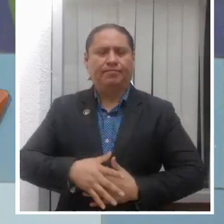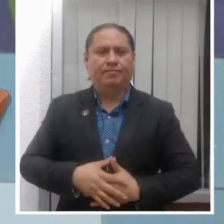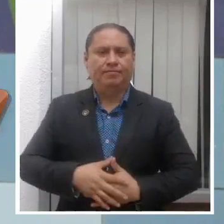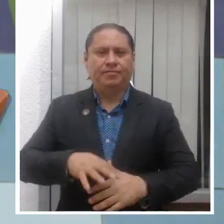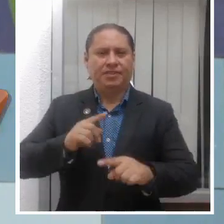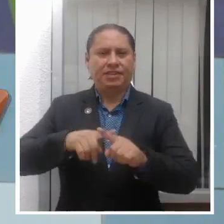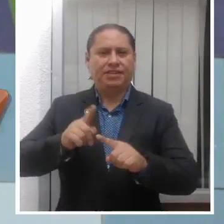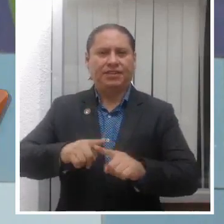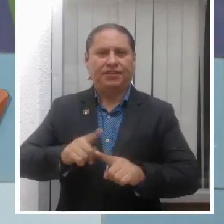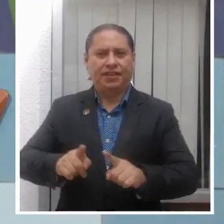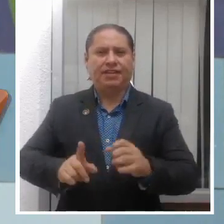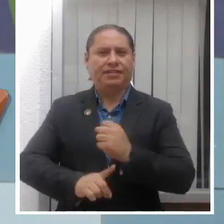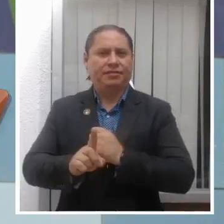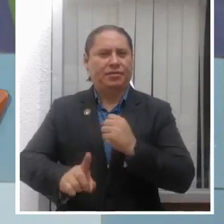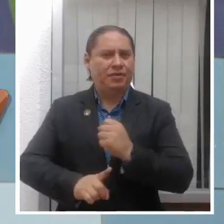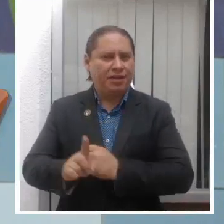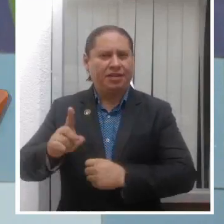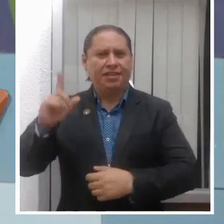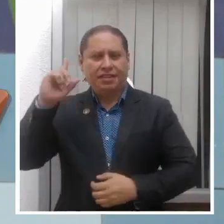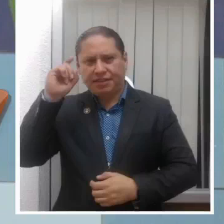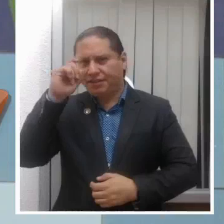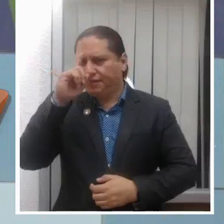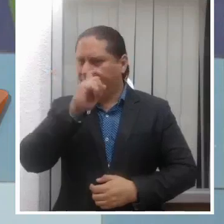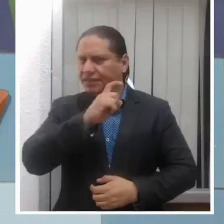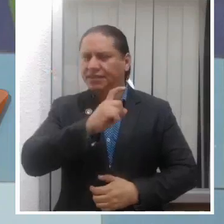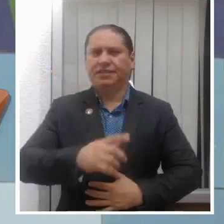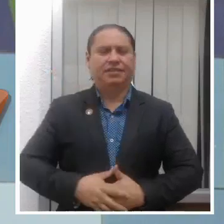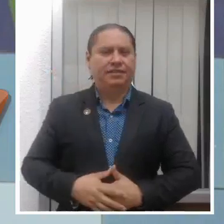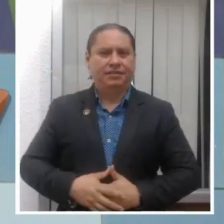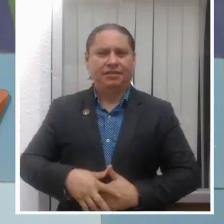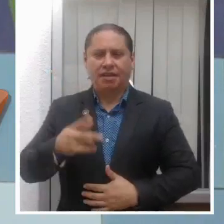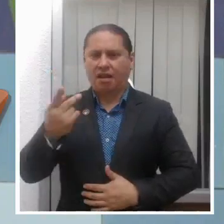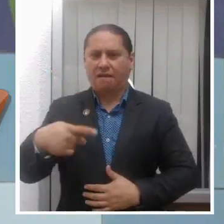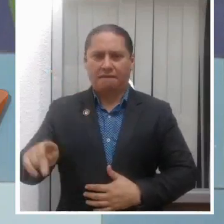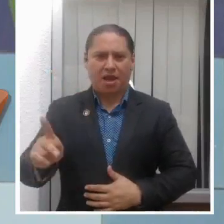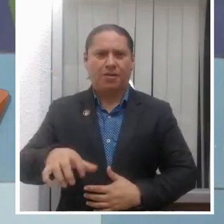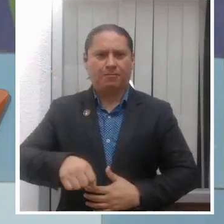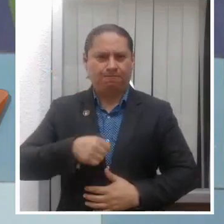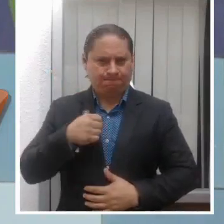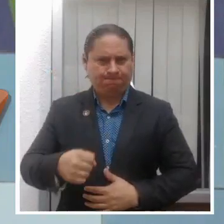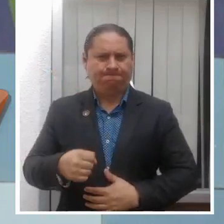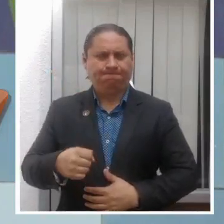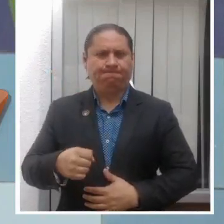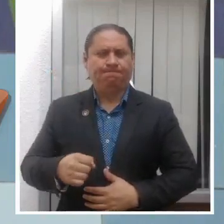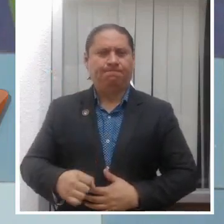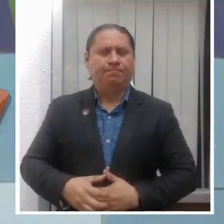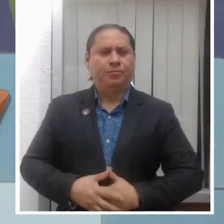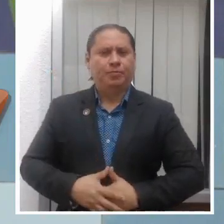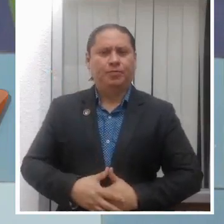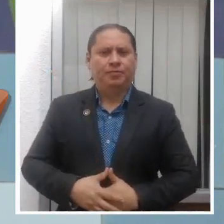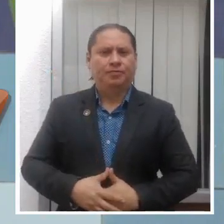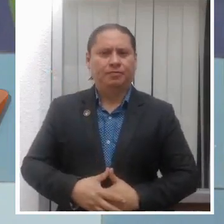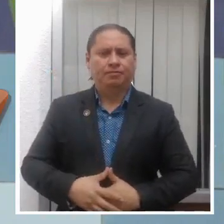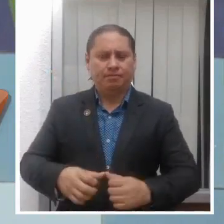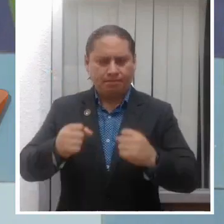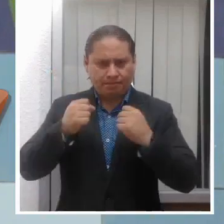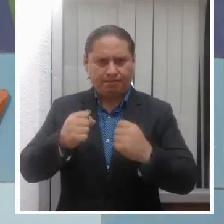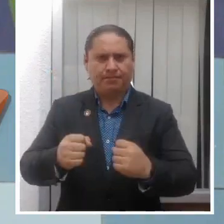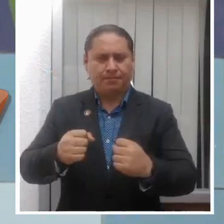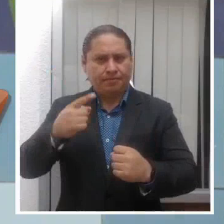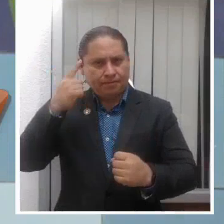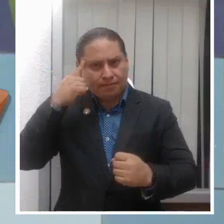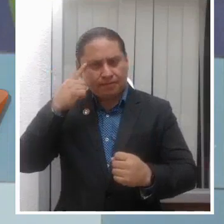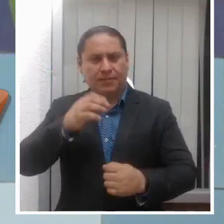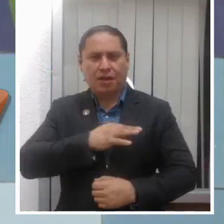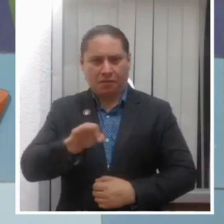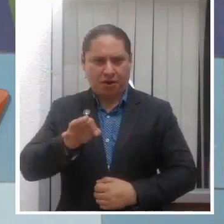a diferentes circunstancias difíciles, pero con fortaleza les aseguro que